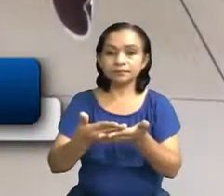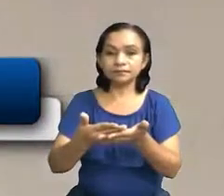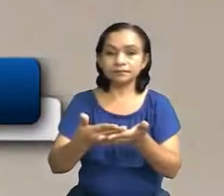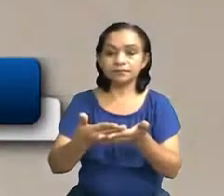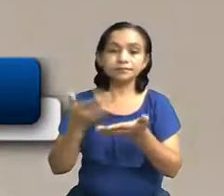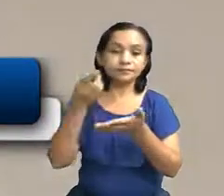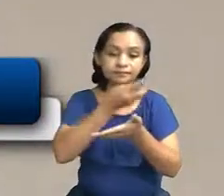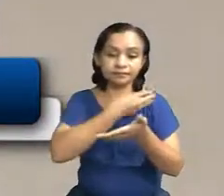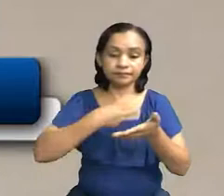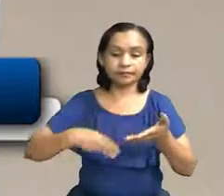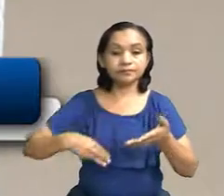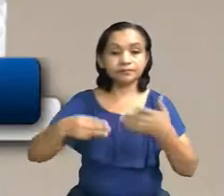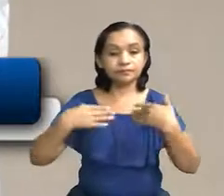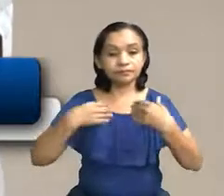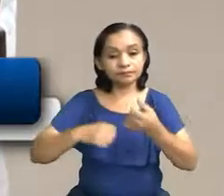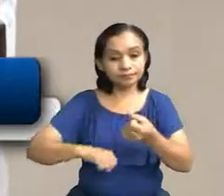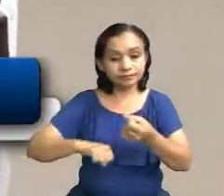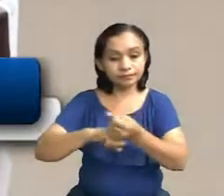el Ministerio de Salud,